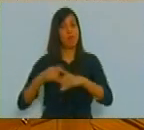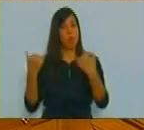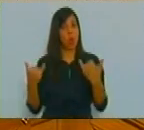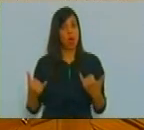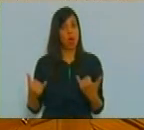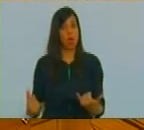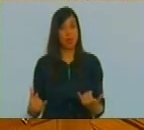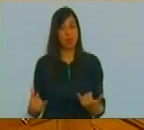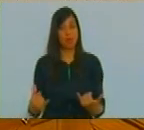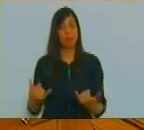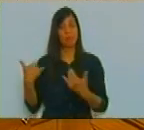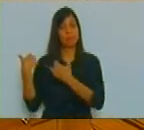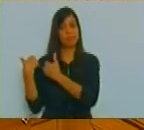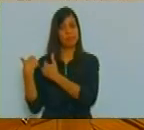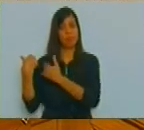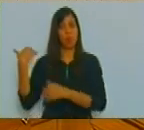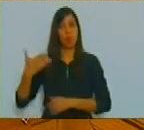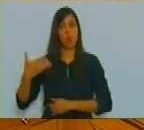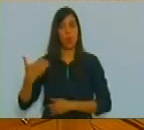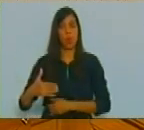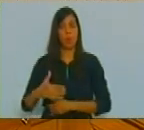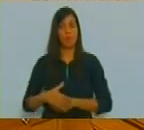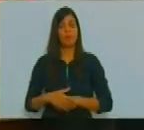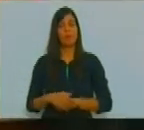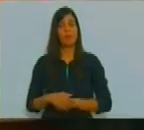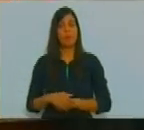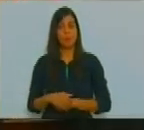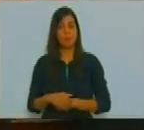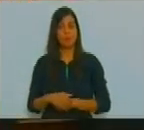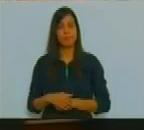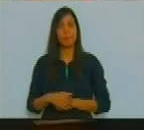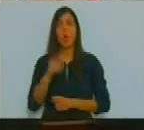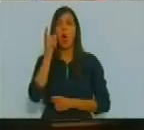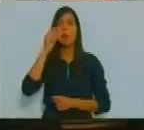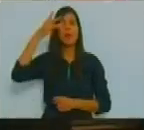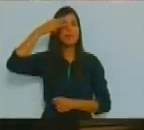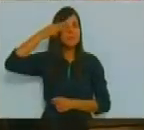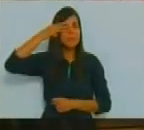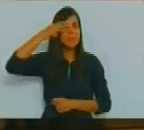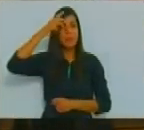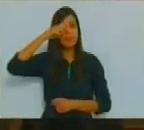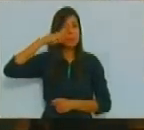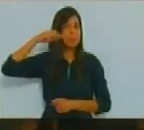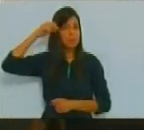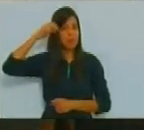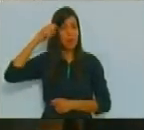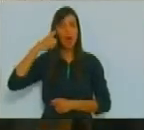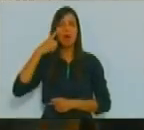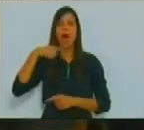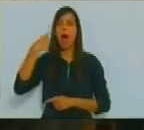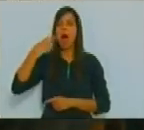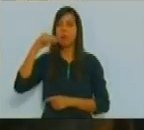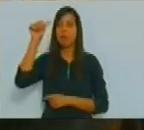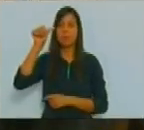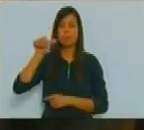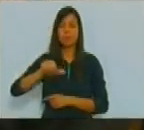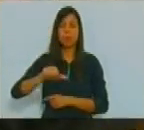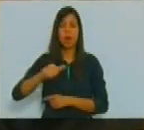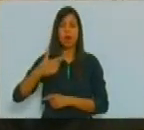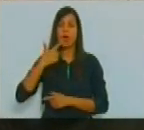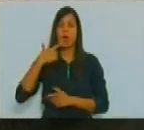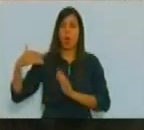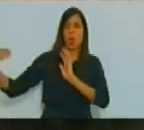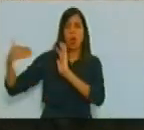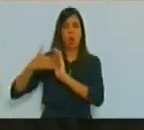patria que a decir de walter martínez con los acontecimientos de un golpe de estado